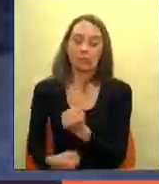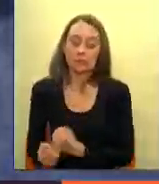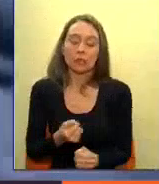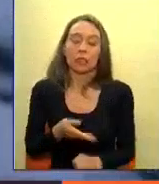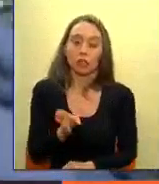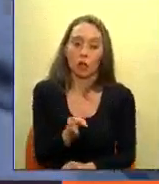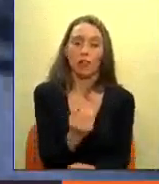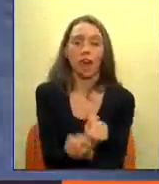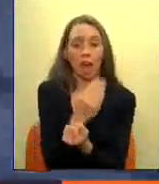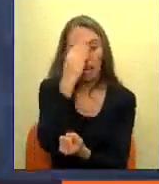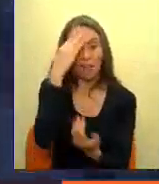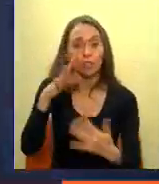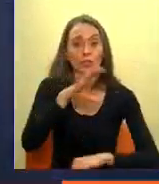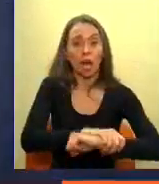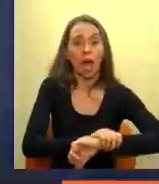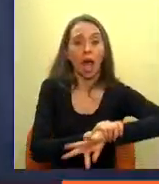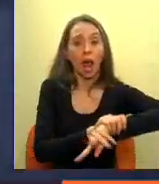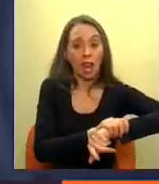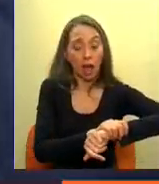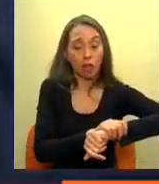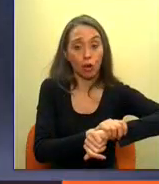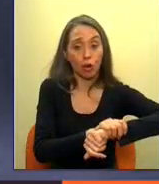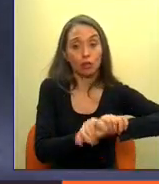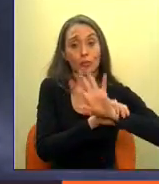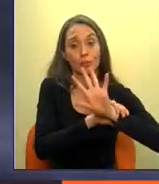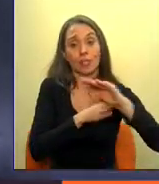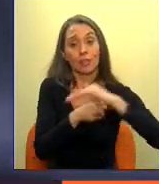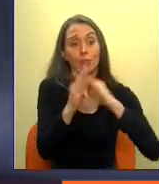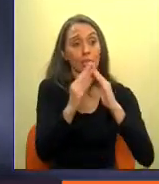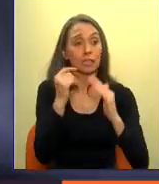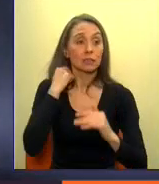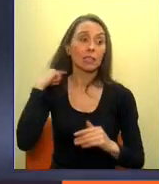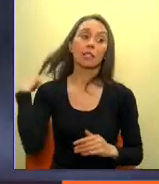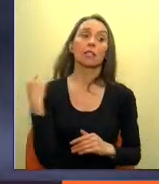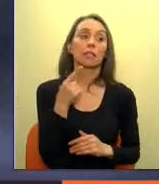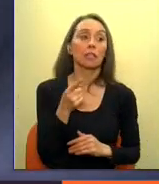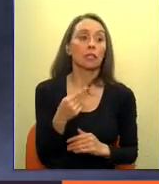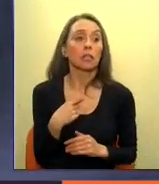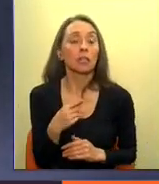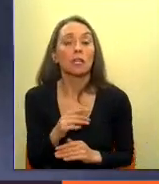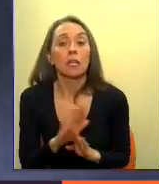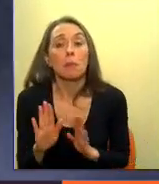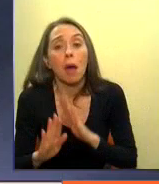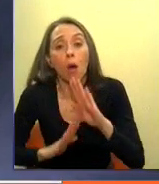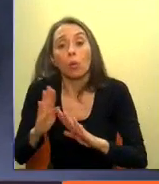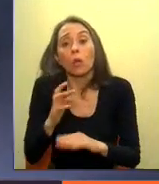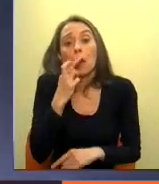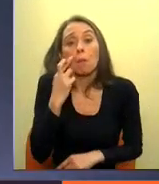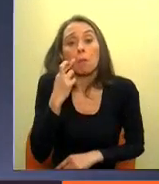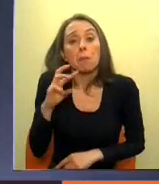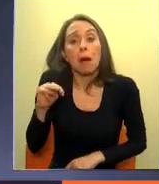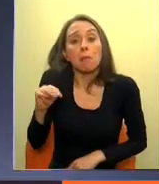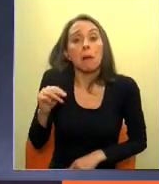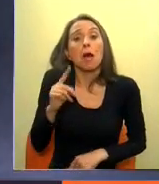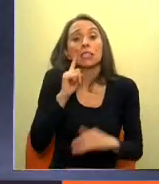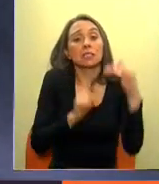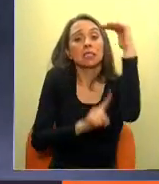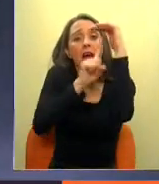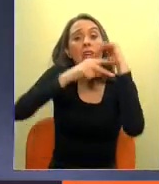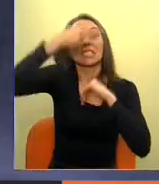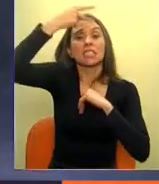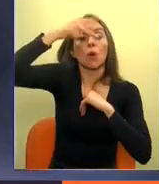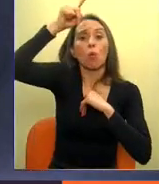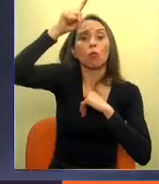de que la policía de todos los delincuentes que asaltaron su casa no tengo nada que solamente cuidar a mis papás que estaba enferma río